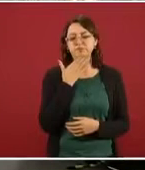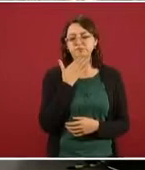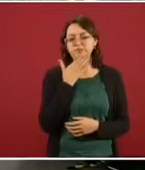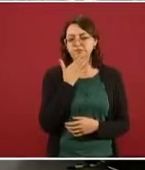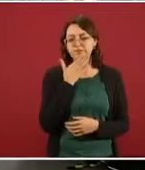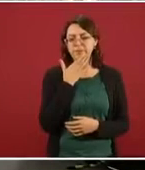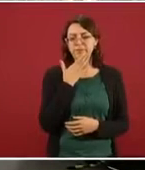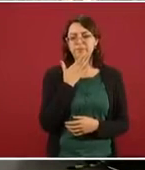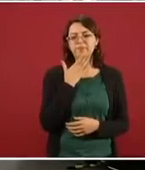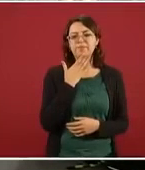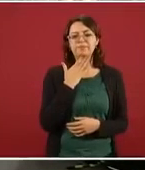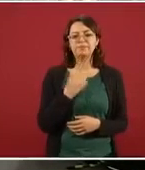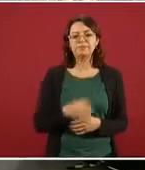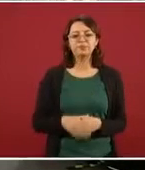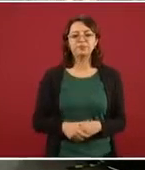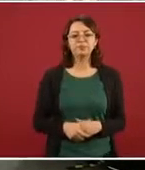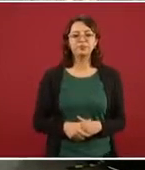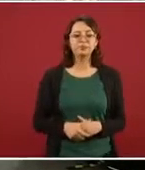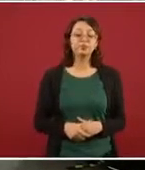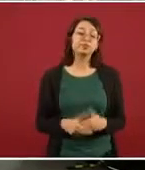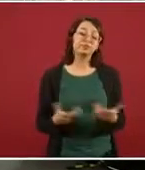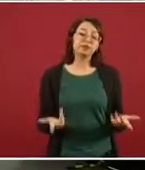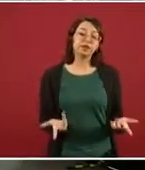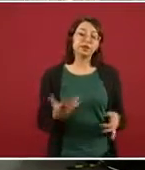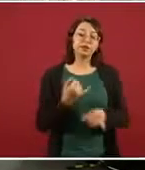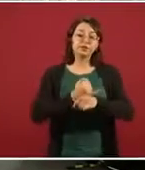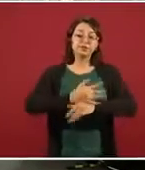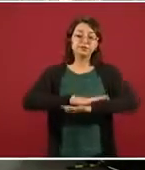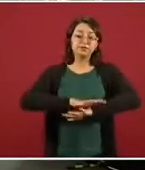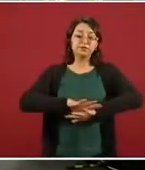Pues esto es la información.